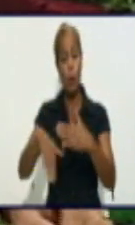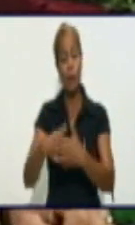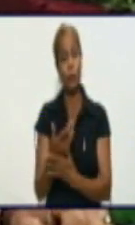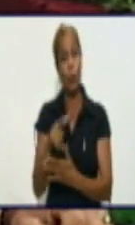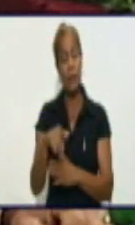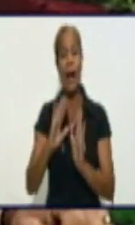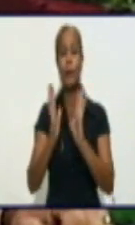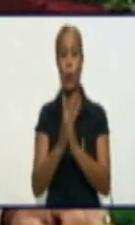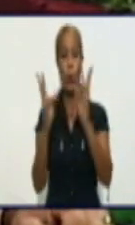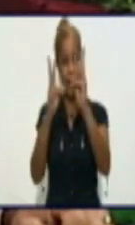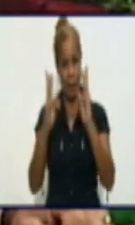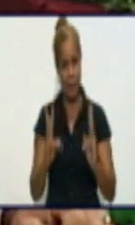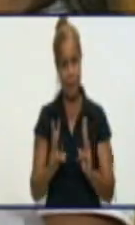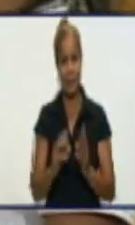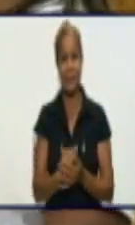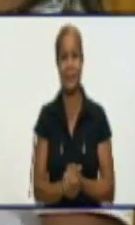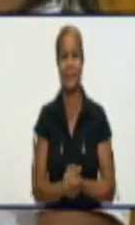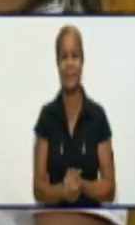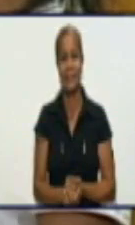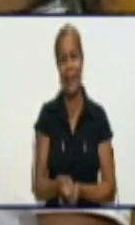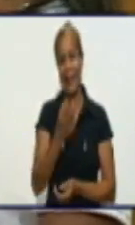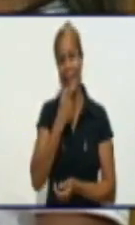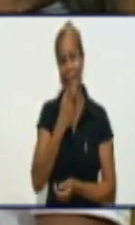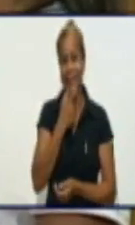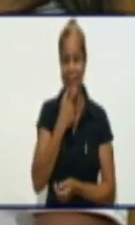redes sociales.